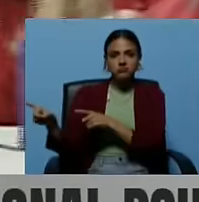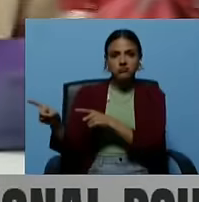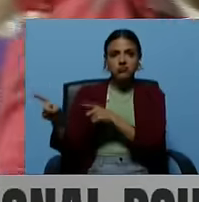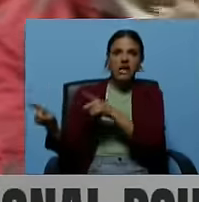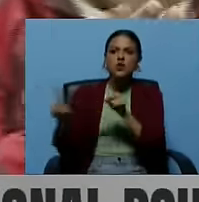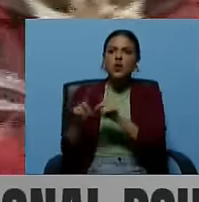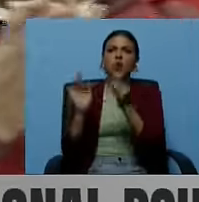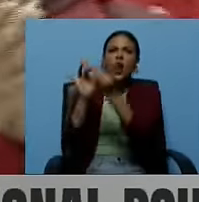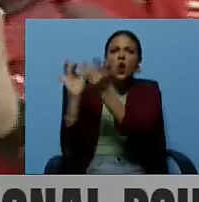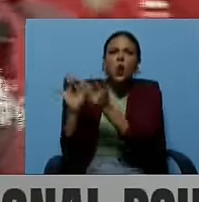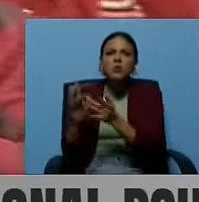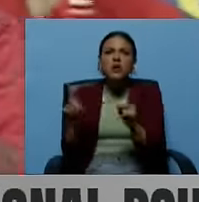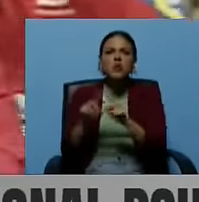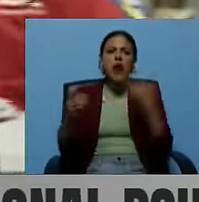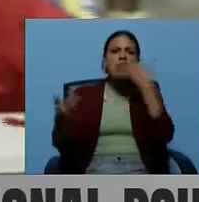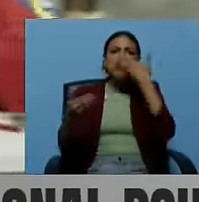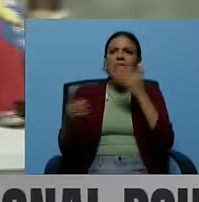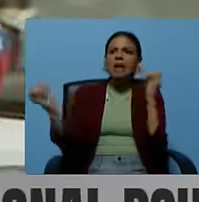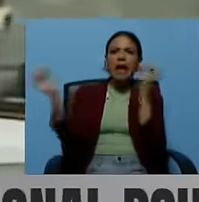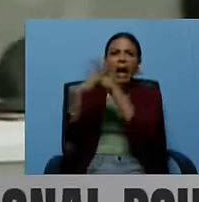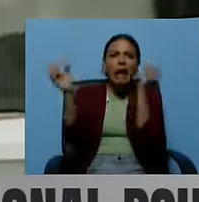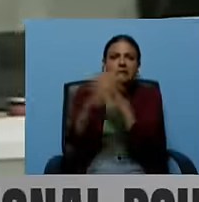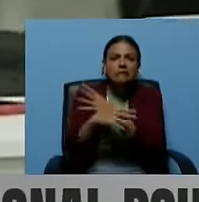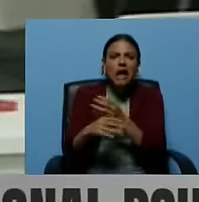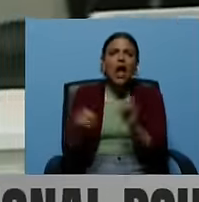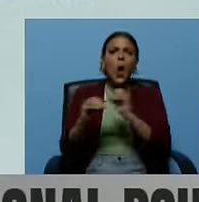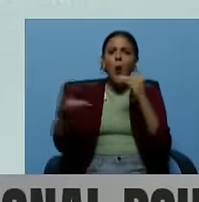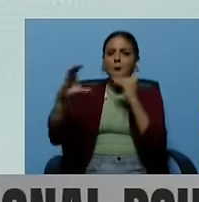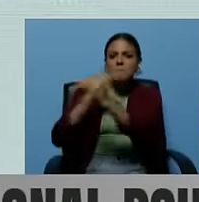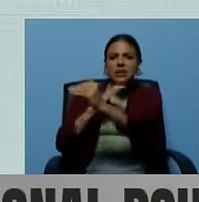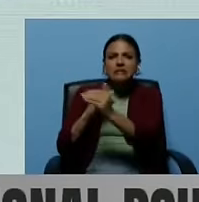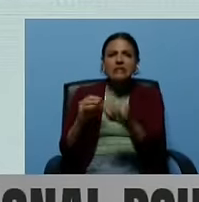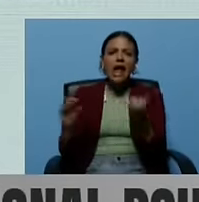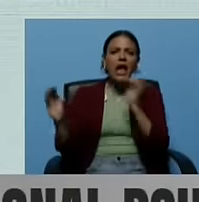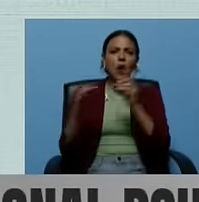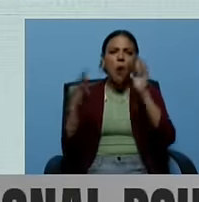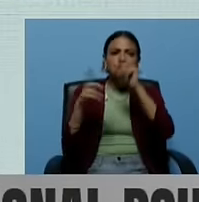comunicándose por cartas, mandando mensajes por cartas.